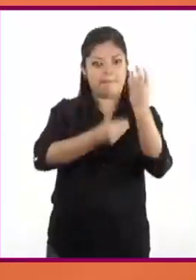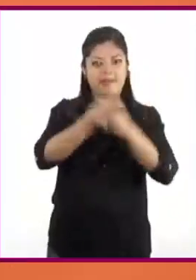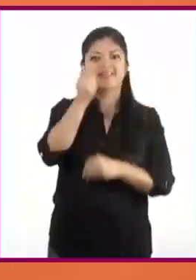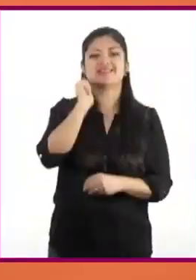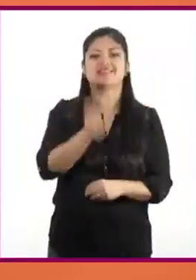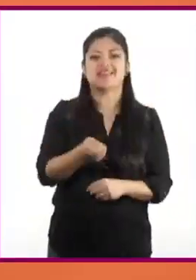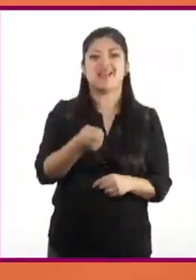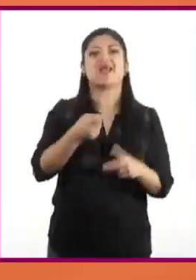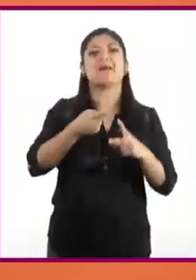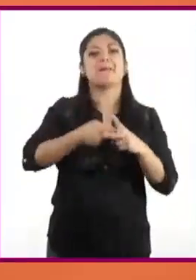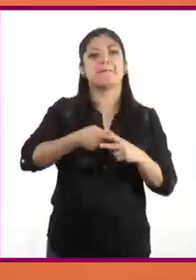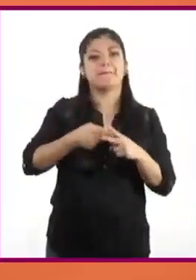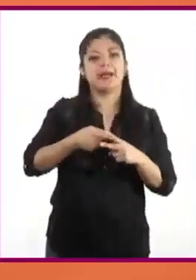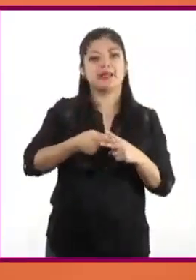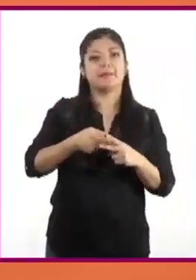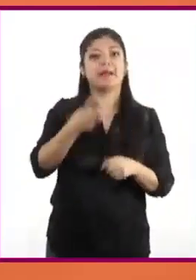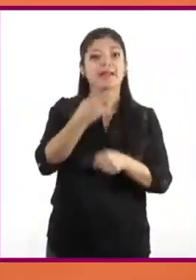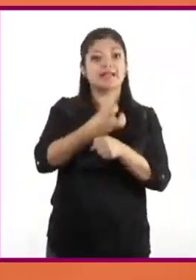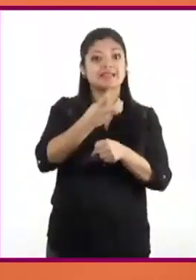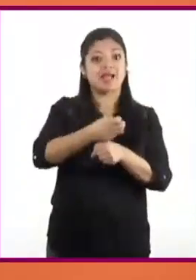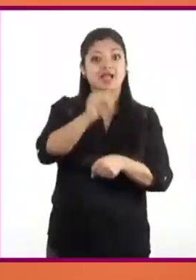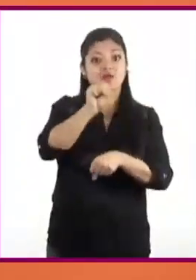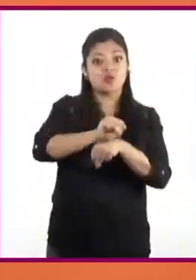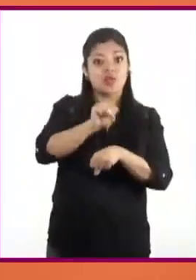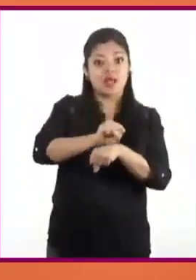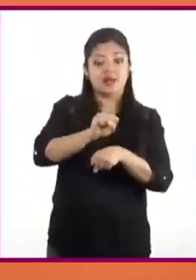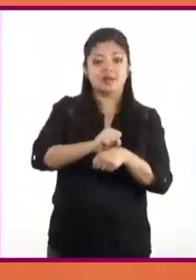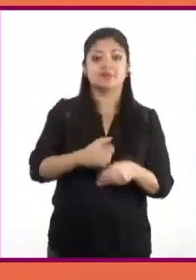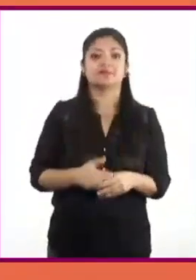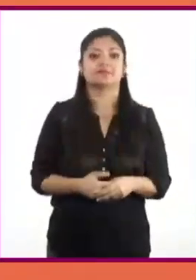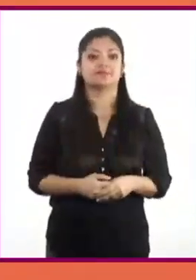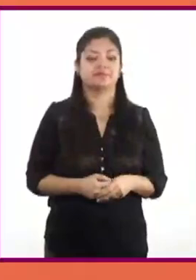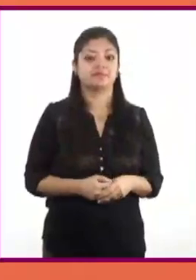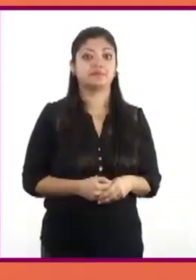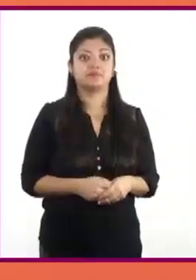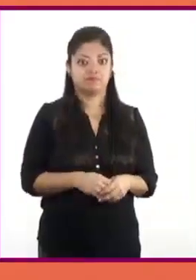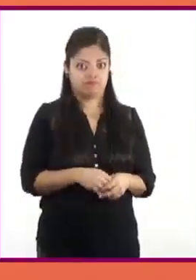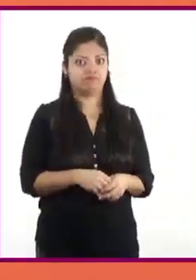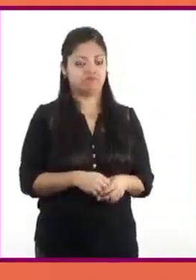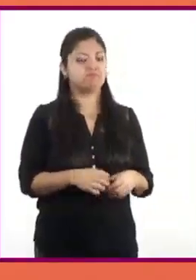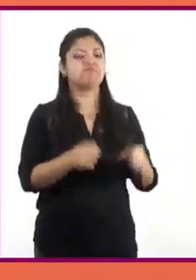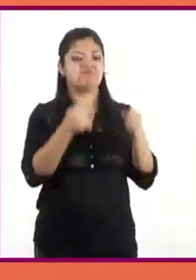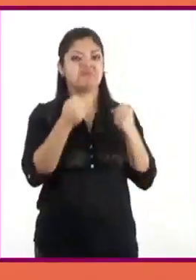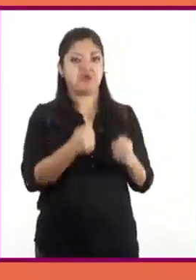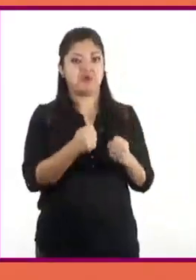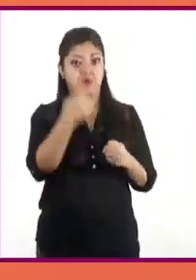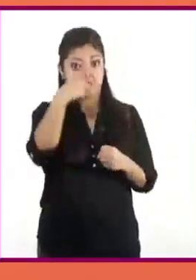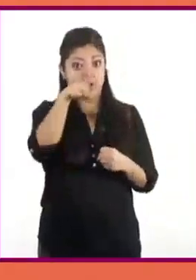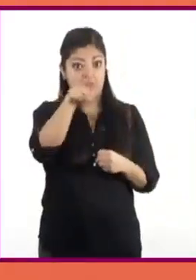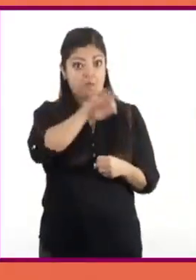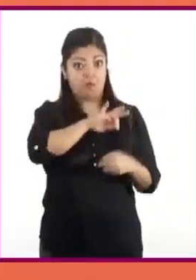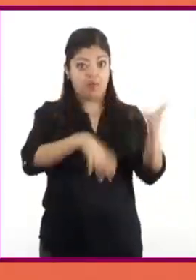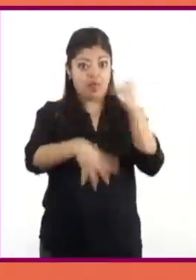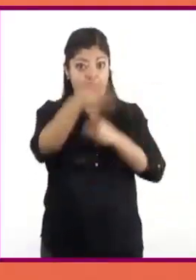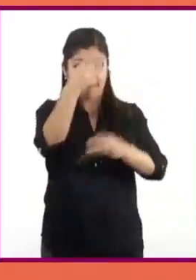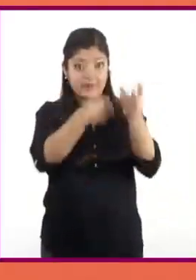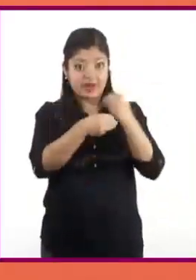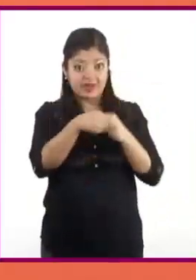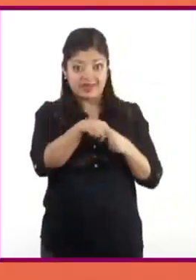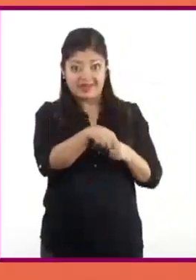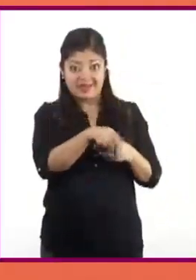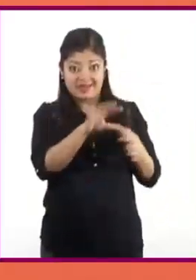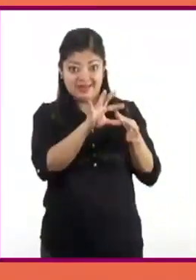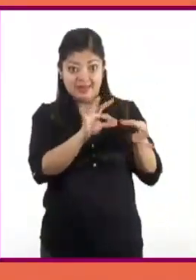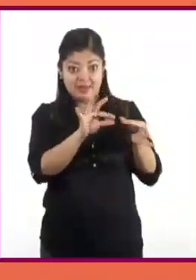de la asignatura de matemáticas de tercer grado de secundaria. Sin duda, para que adquieran los aprendizajes esperados,